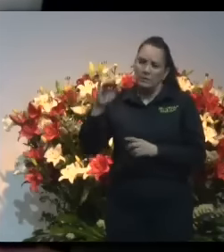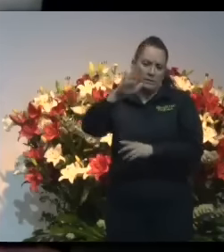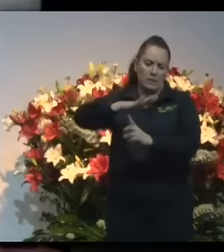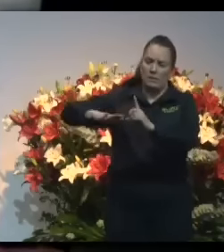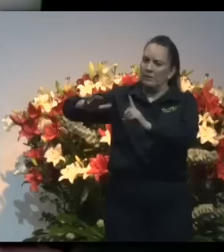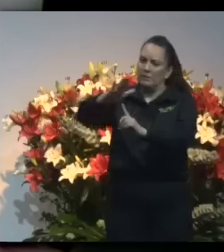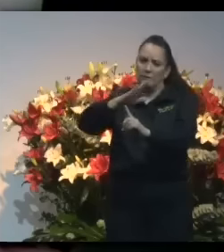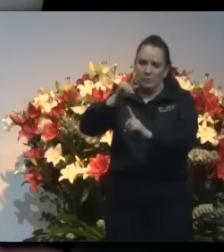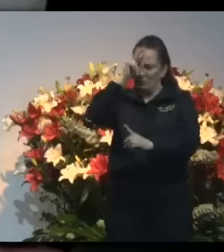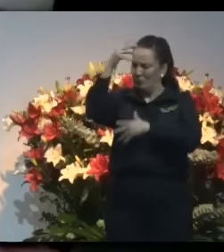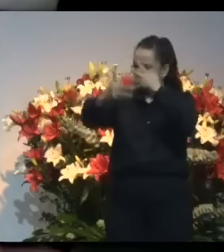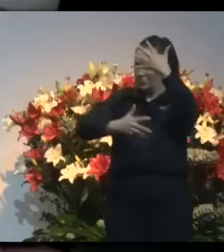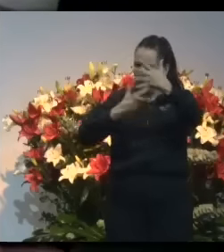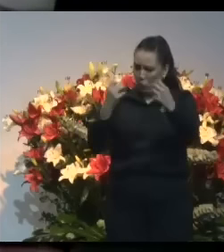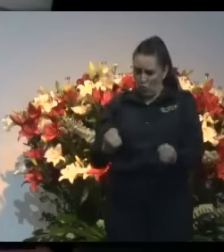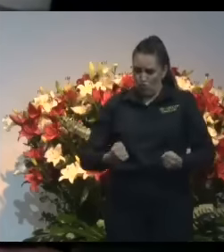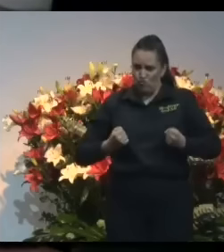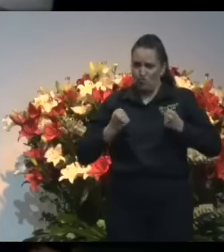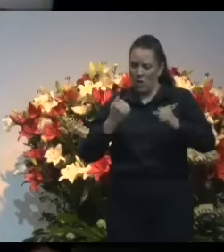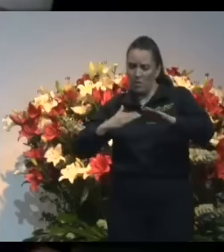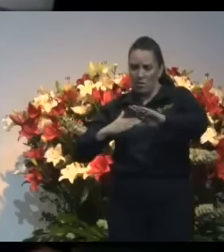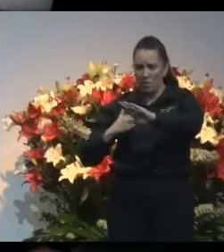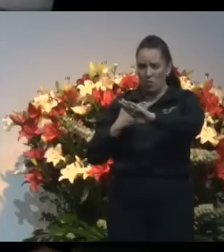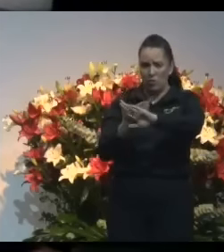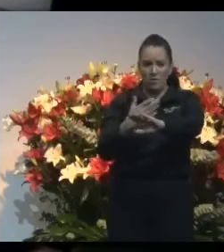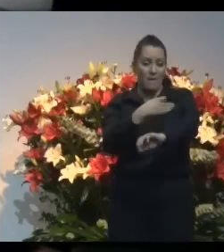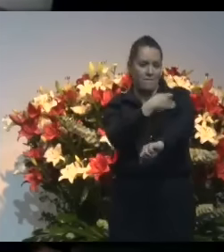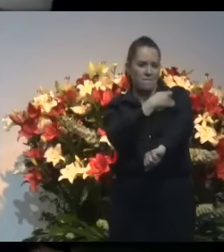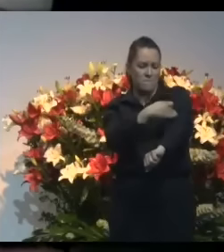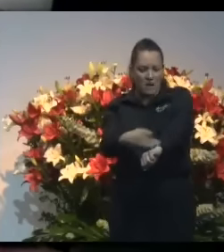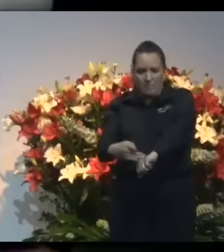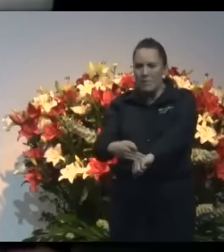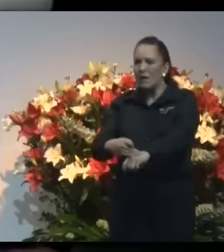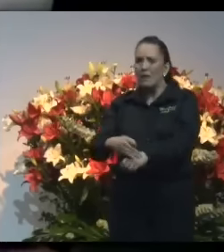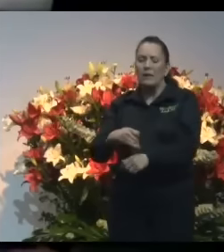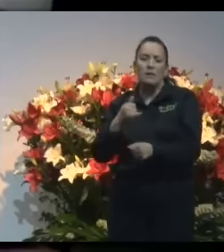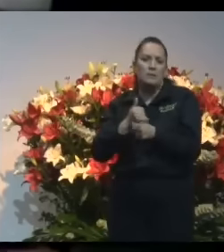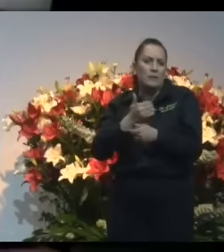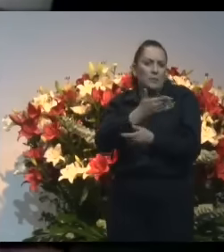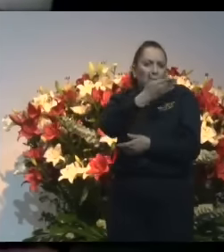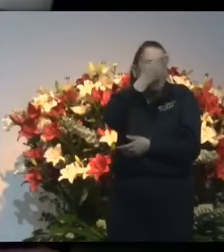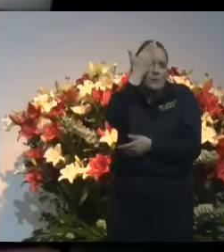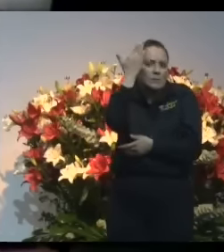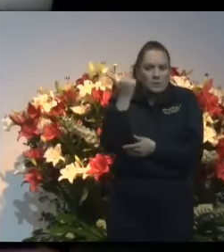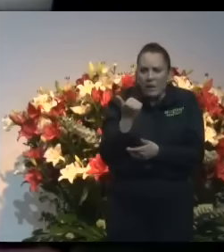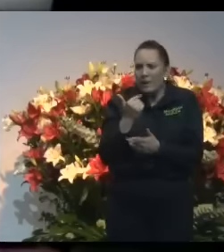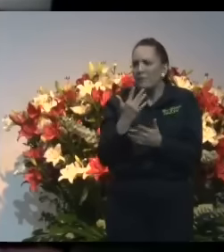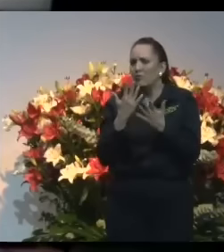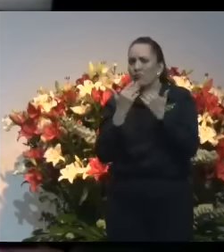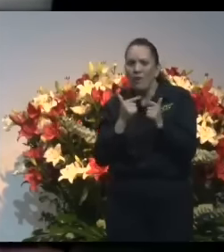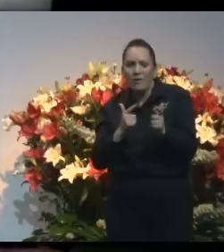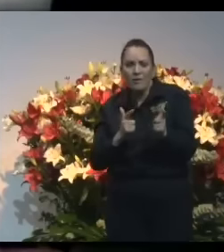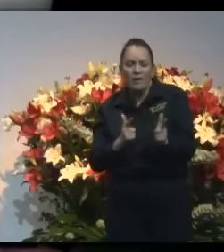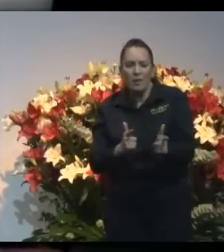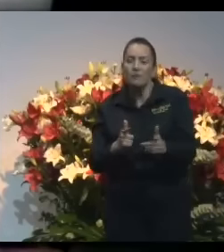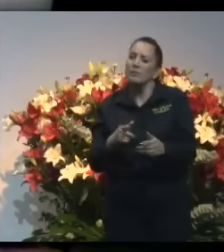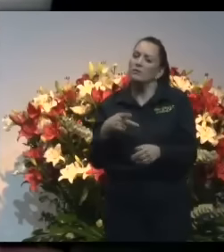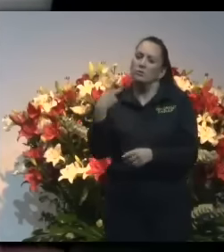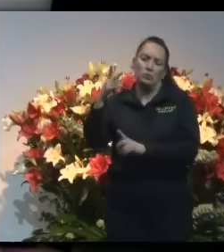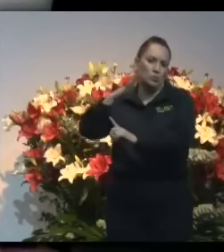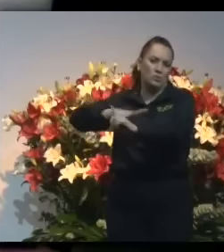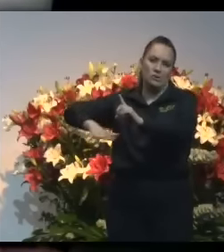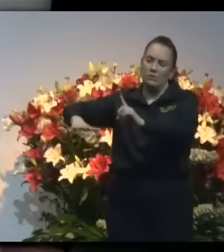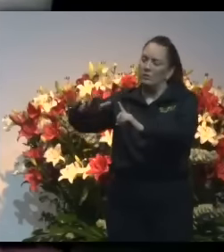momento sí hubo ataque a familias inocentes, desarmadas, y lo que está pasando hoy en Israel me